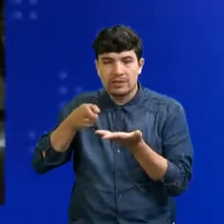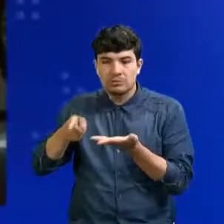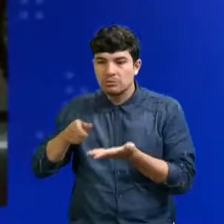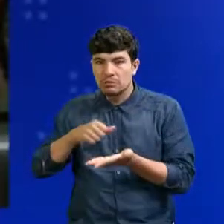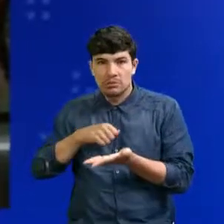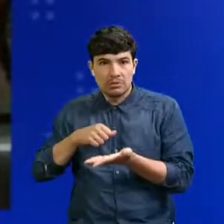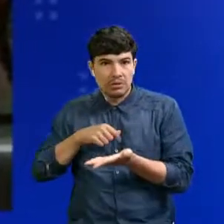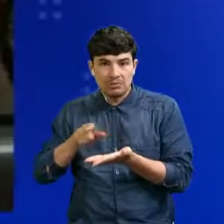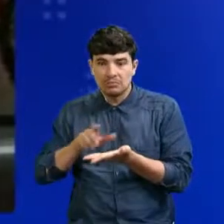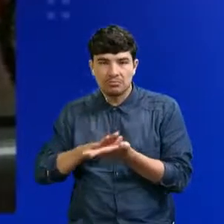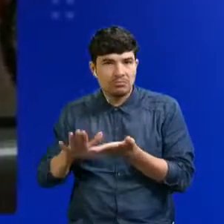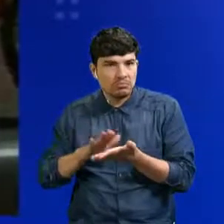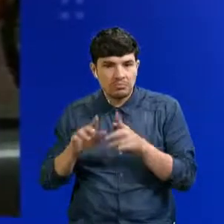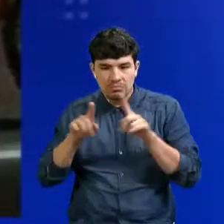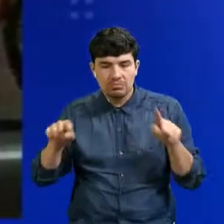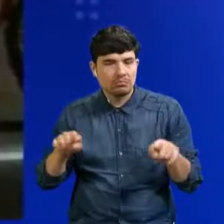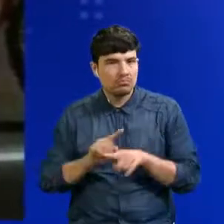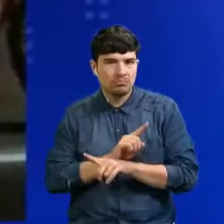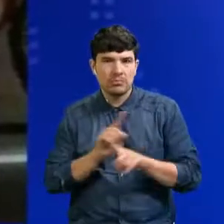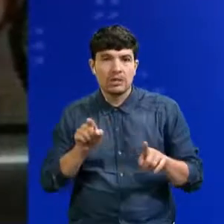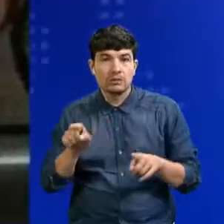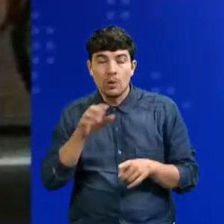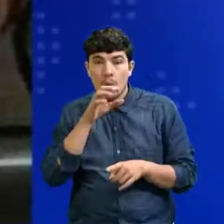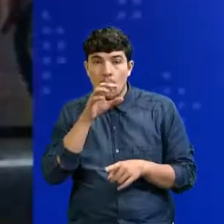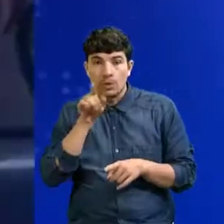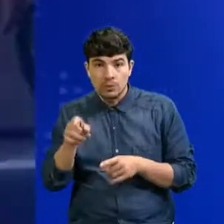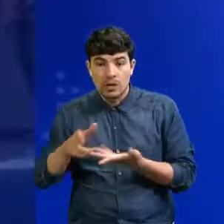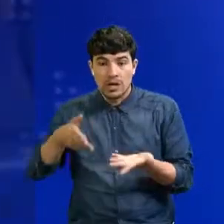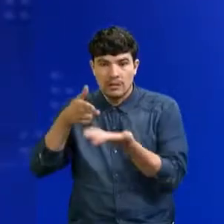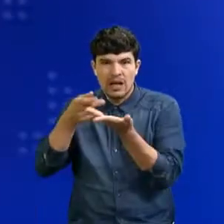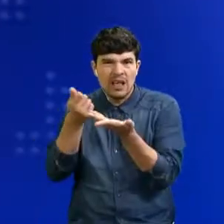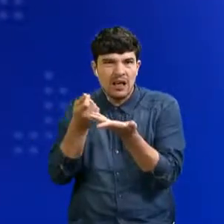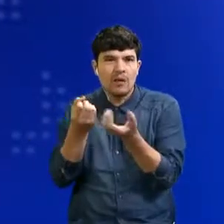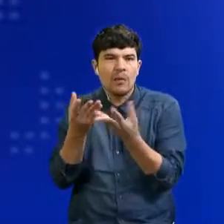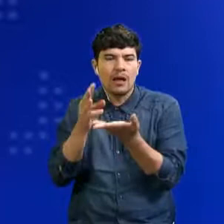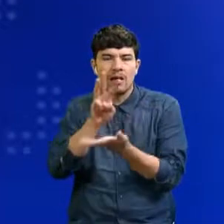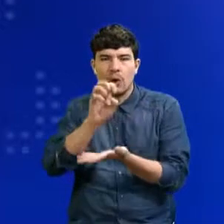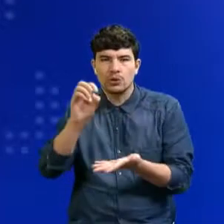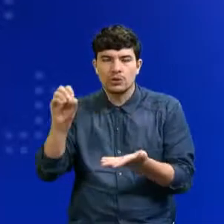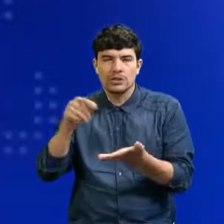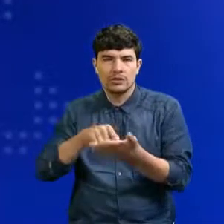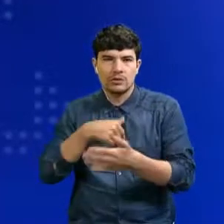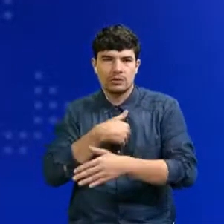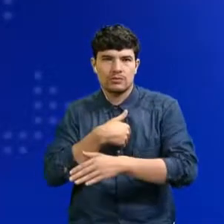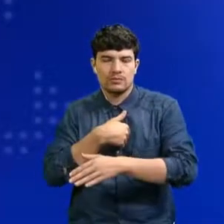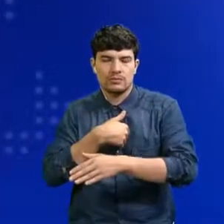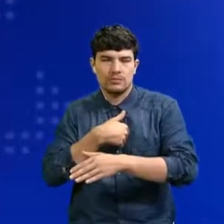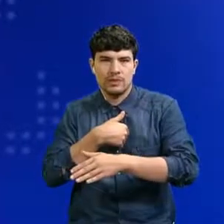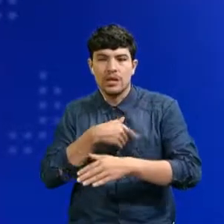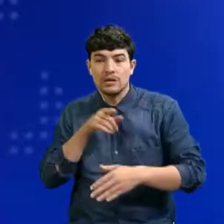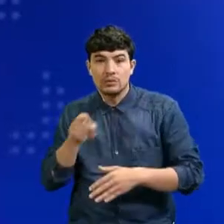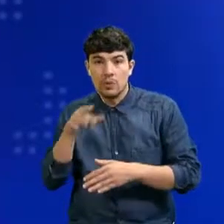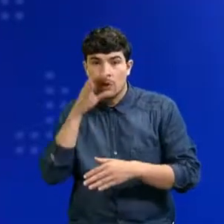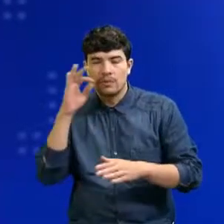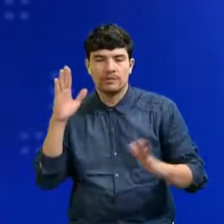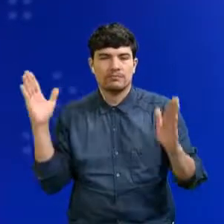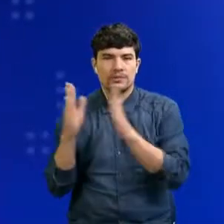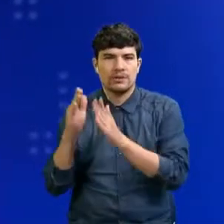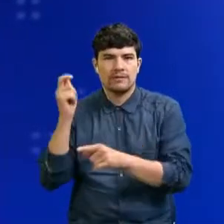tenencia. El arma fue evaluada en 800 mil pesos. El hombre quedó a disposición de la Fiscalía de Vélez por el delito de tráfico,